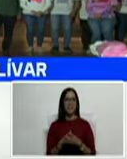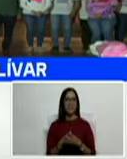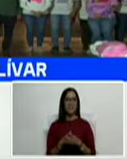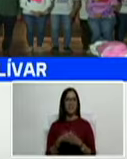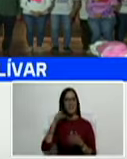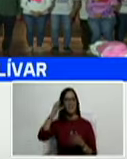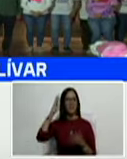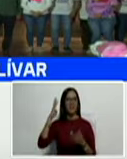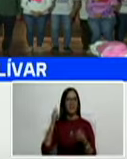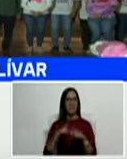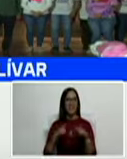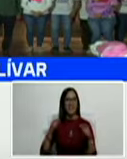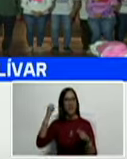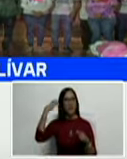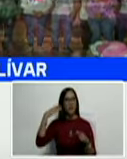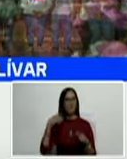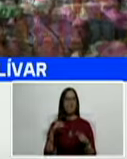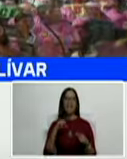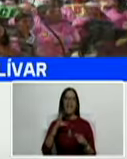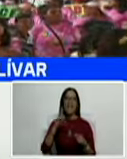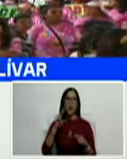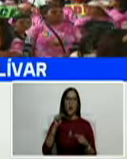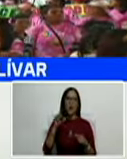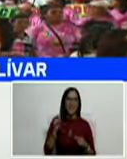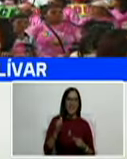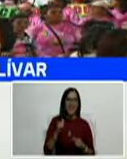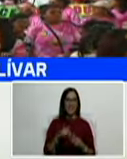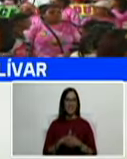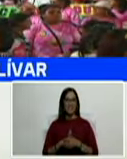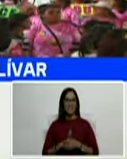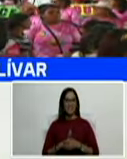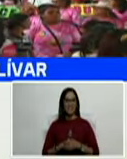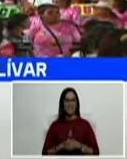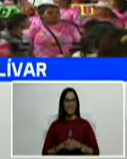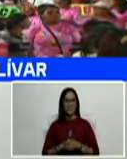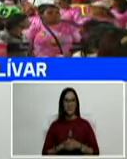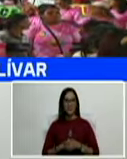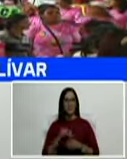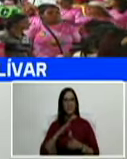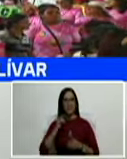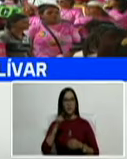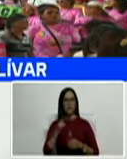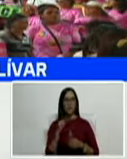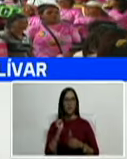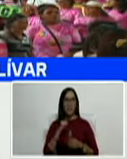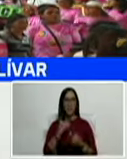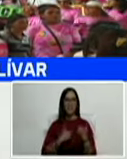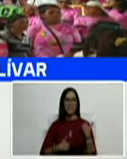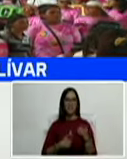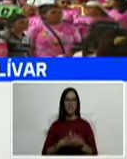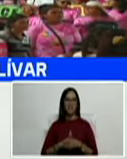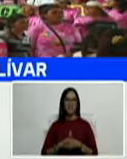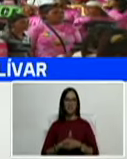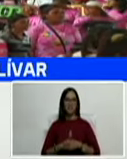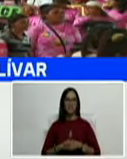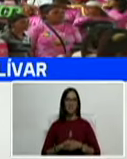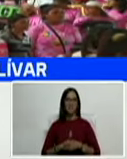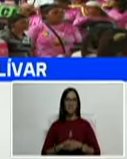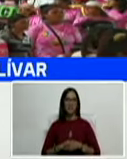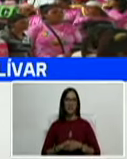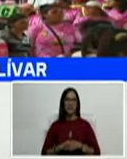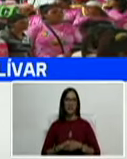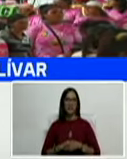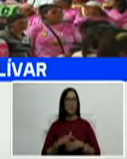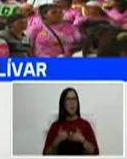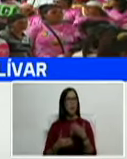está Eloína. Si está con nosotros, porque estás tú. Claro que sí, presidente. Eloína, y